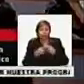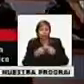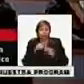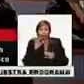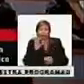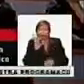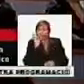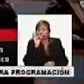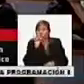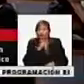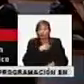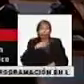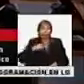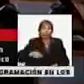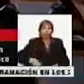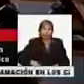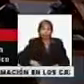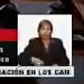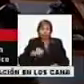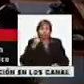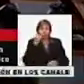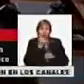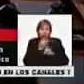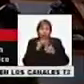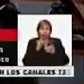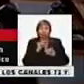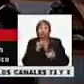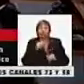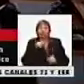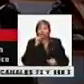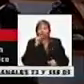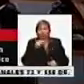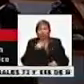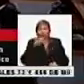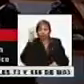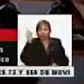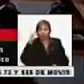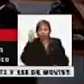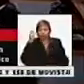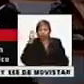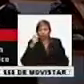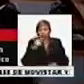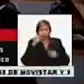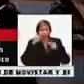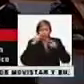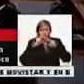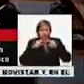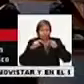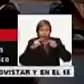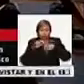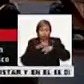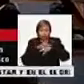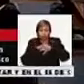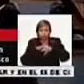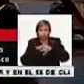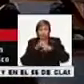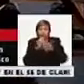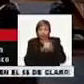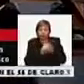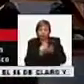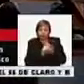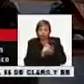elegido presidente de la Comisión de Ideología y Doctrina del Partido Aprista Peruano. Es investigador,